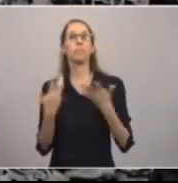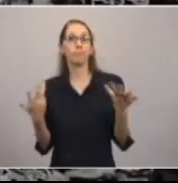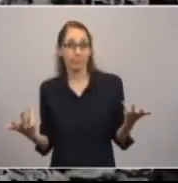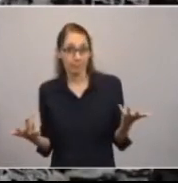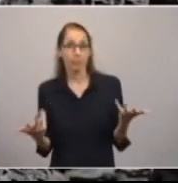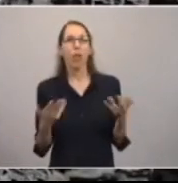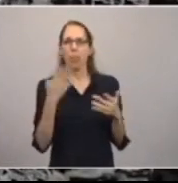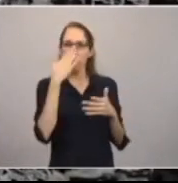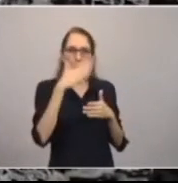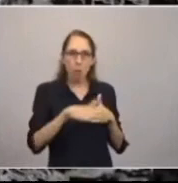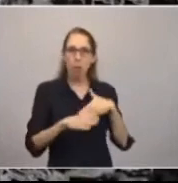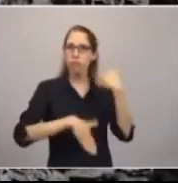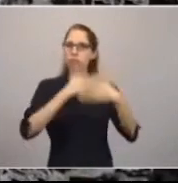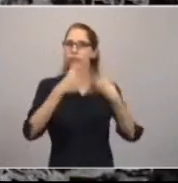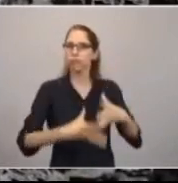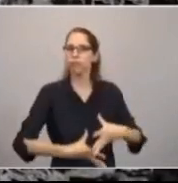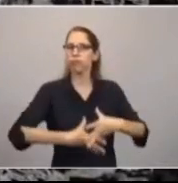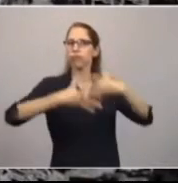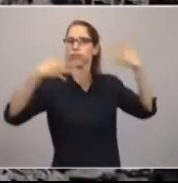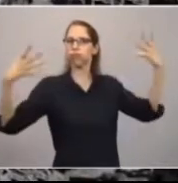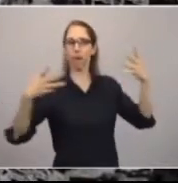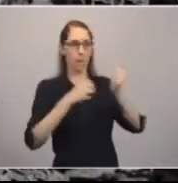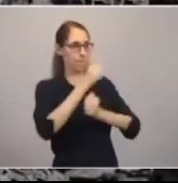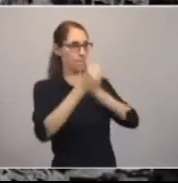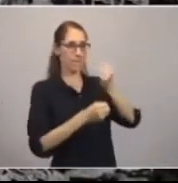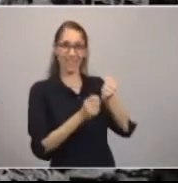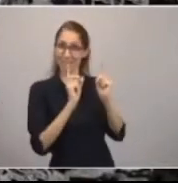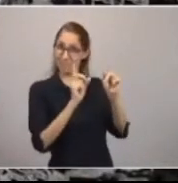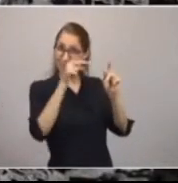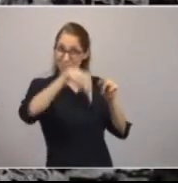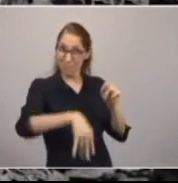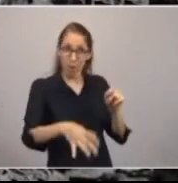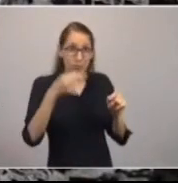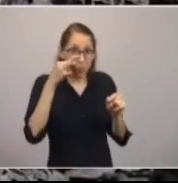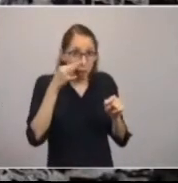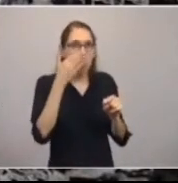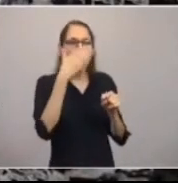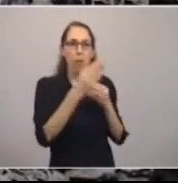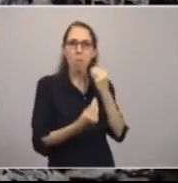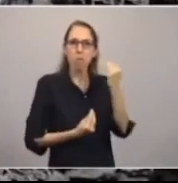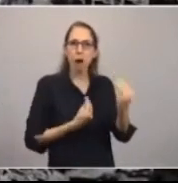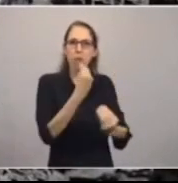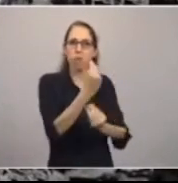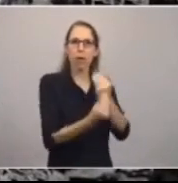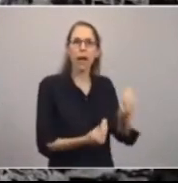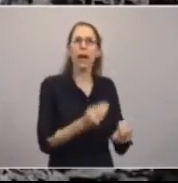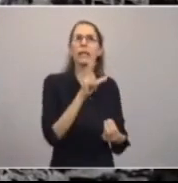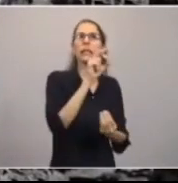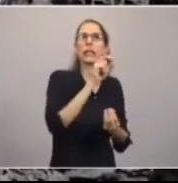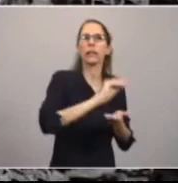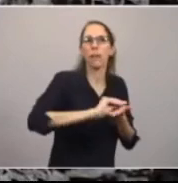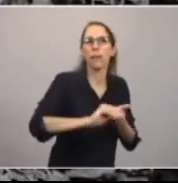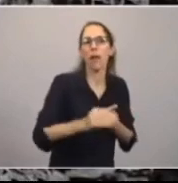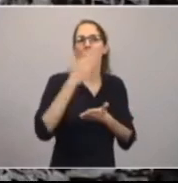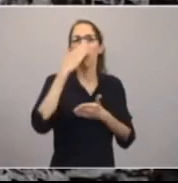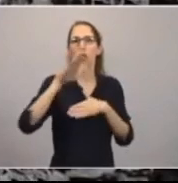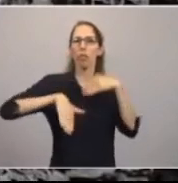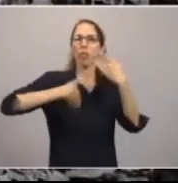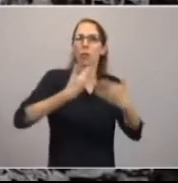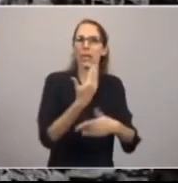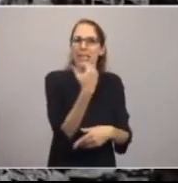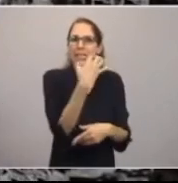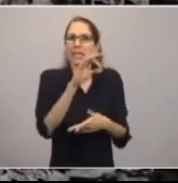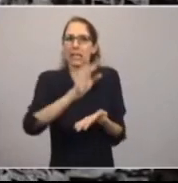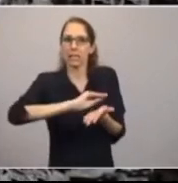y generan 30, después nuevos 60 puestos de trabajo, así que el resultado es que tiene un